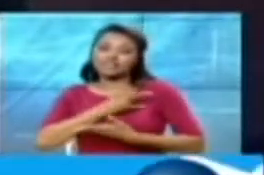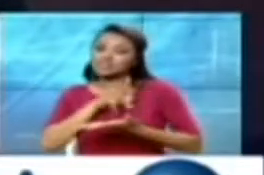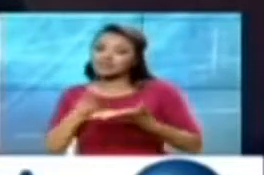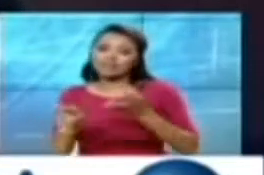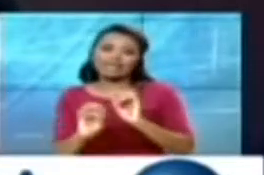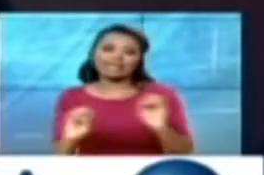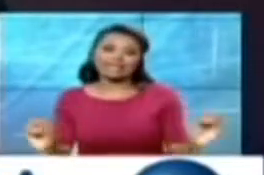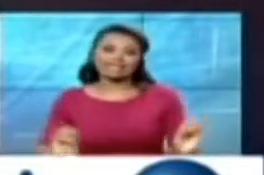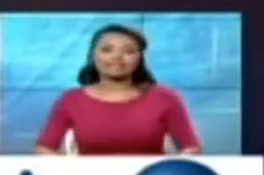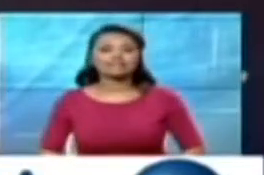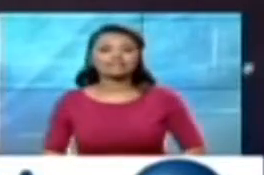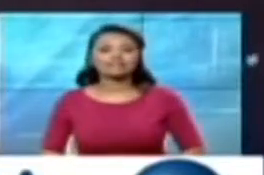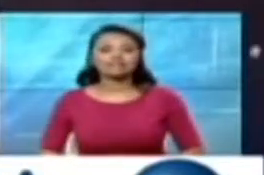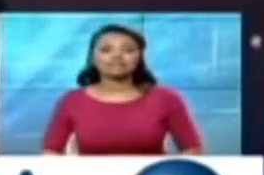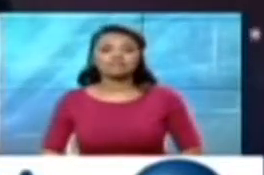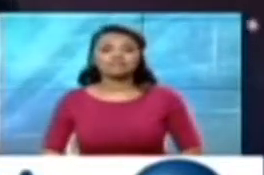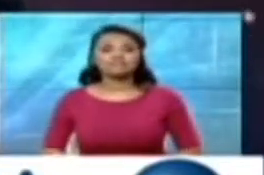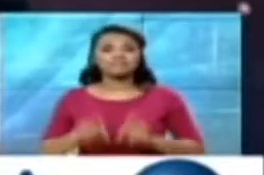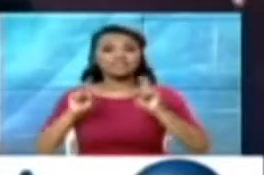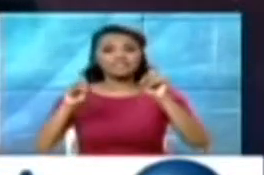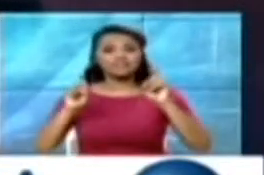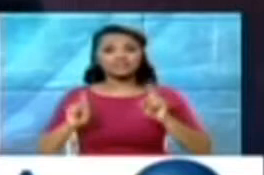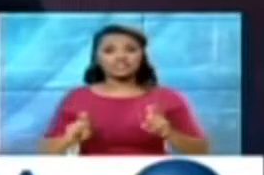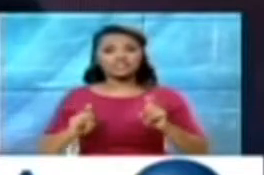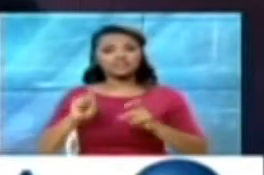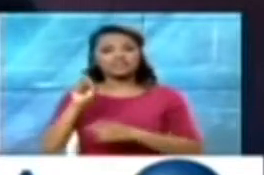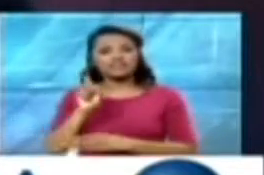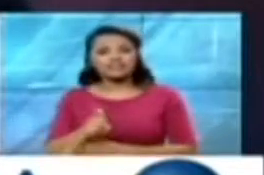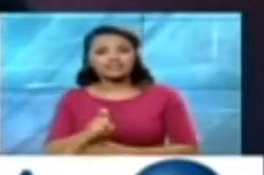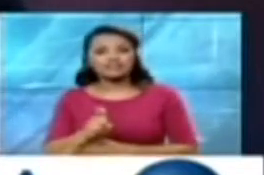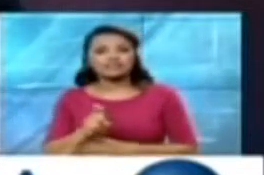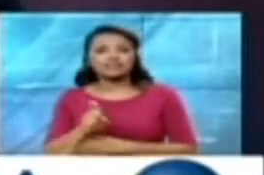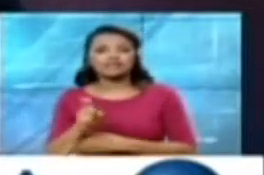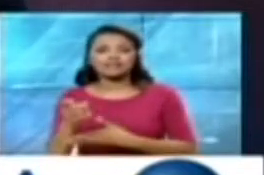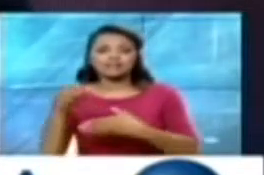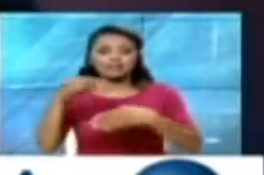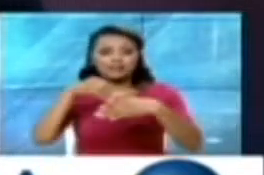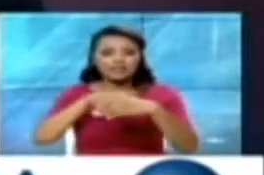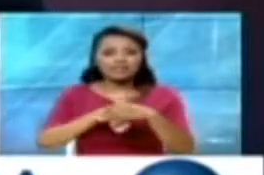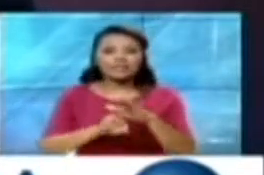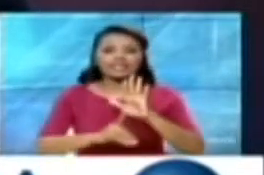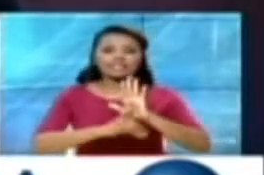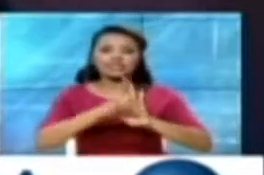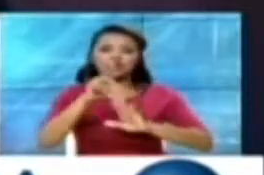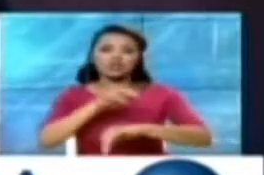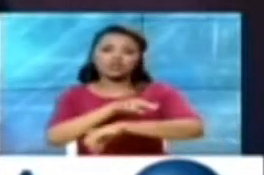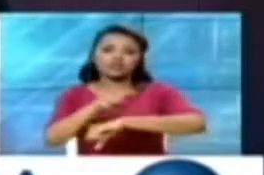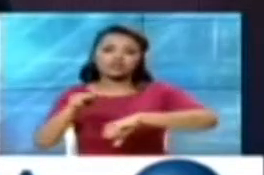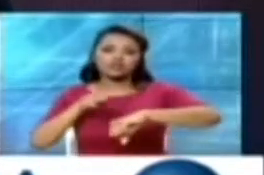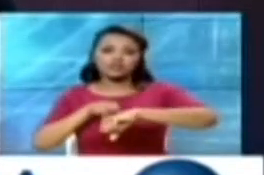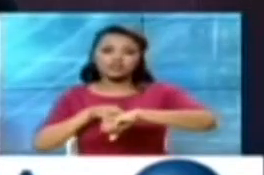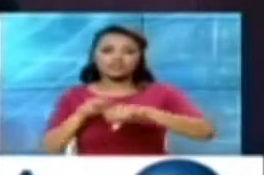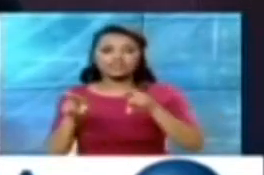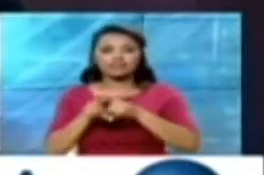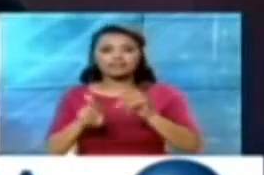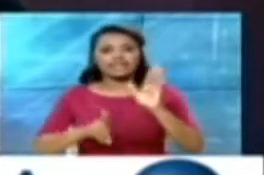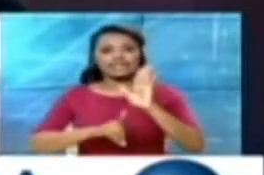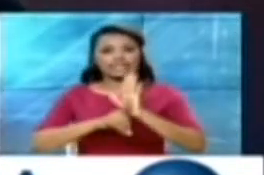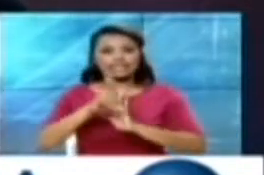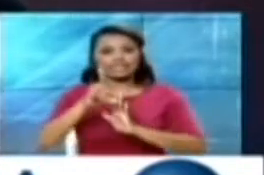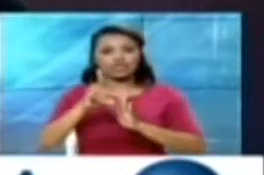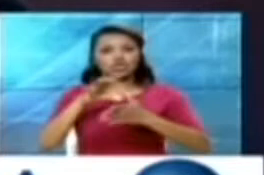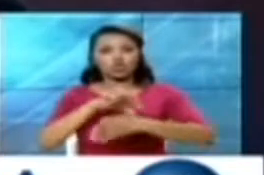universitarios. Nuestra educación debe estar integrada al desarrollo nacional y al